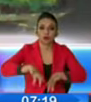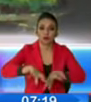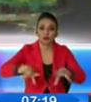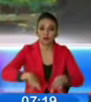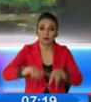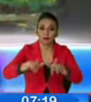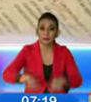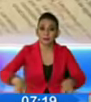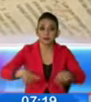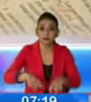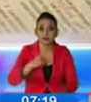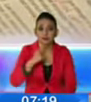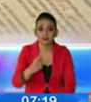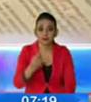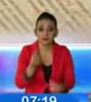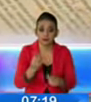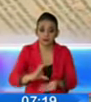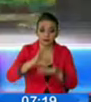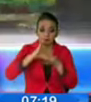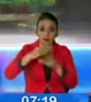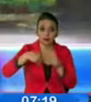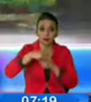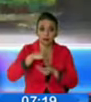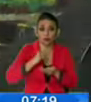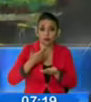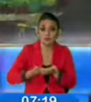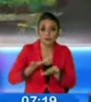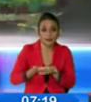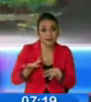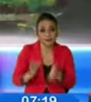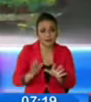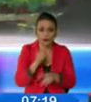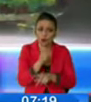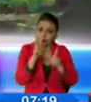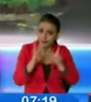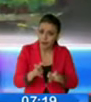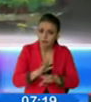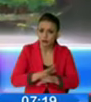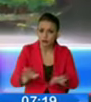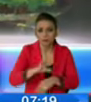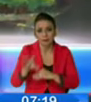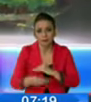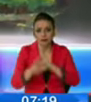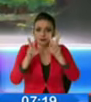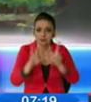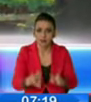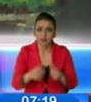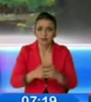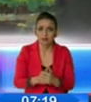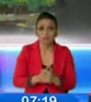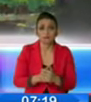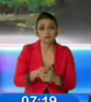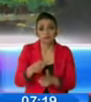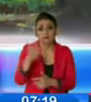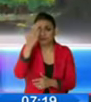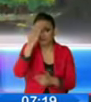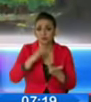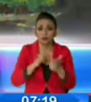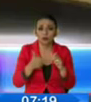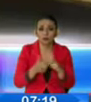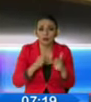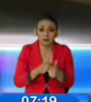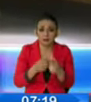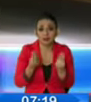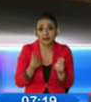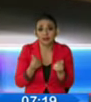tratar únicamente de asociación ilícita. Cuando realmente aquí tenemos conocimiento de que hay problemas que tienen que ver con